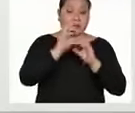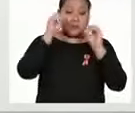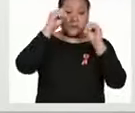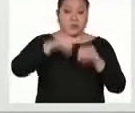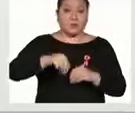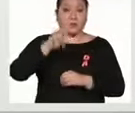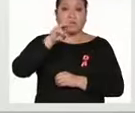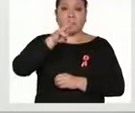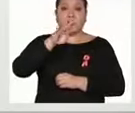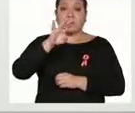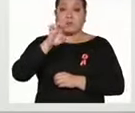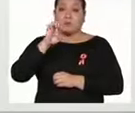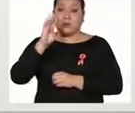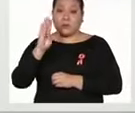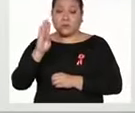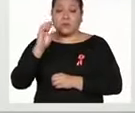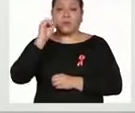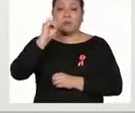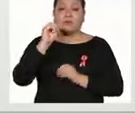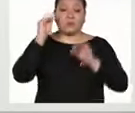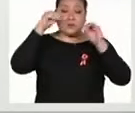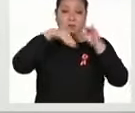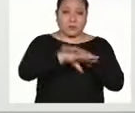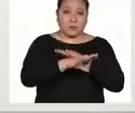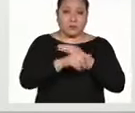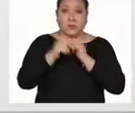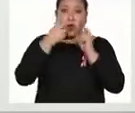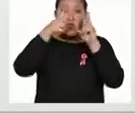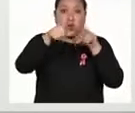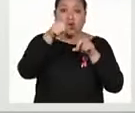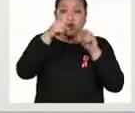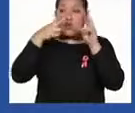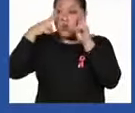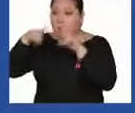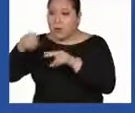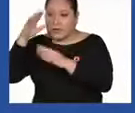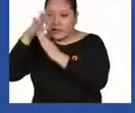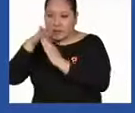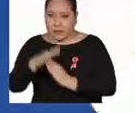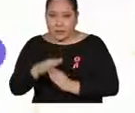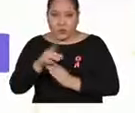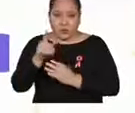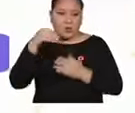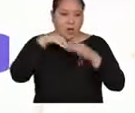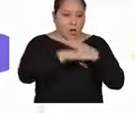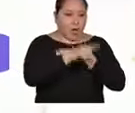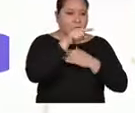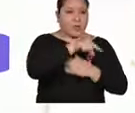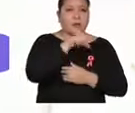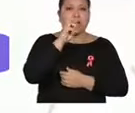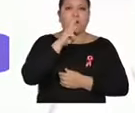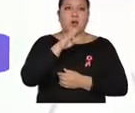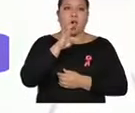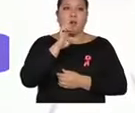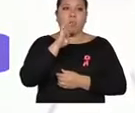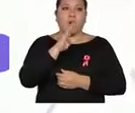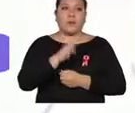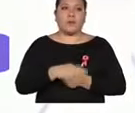una página web para poder recurrir cuando presenciemos uno de estos casos.